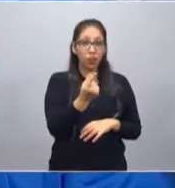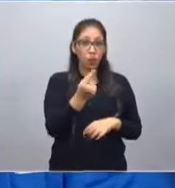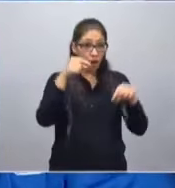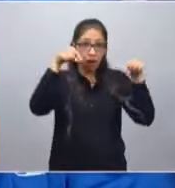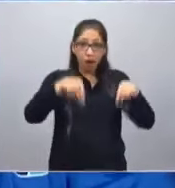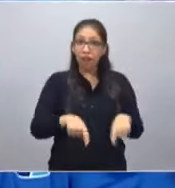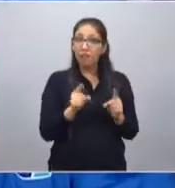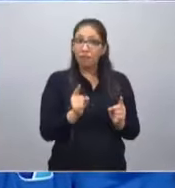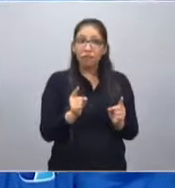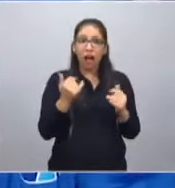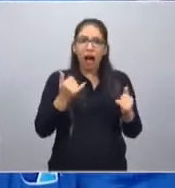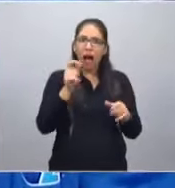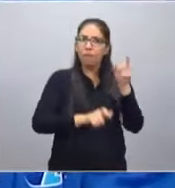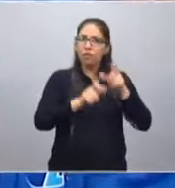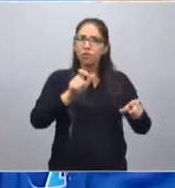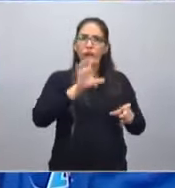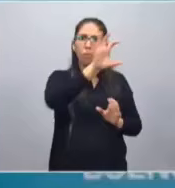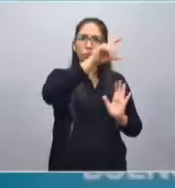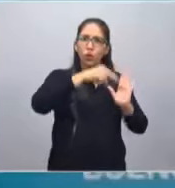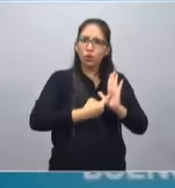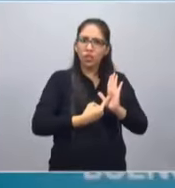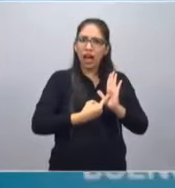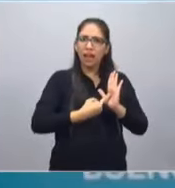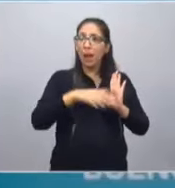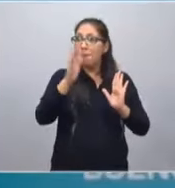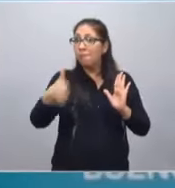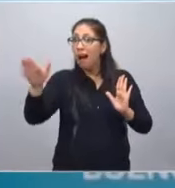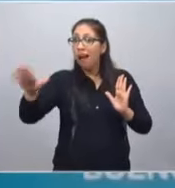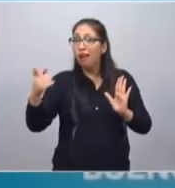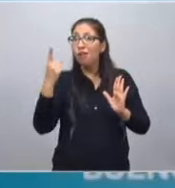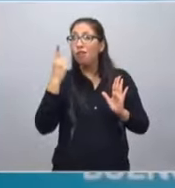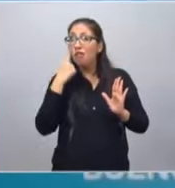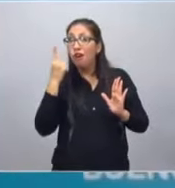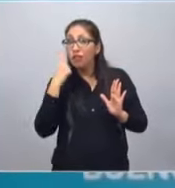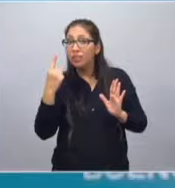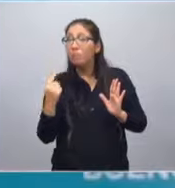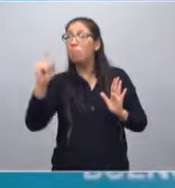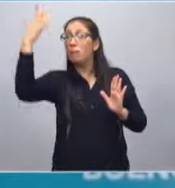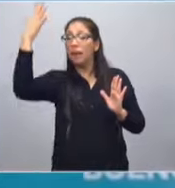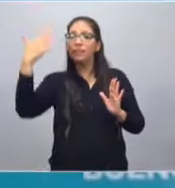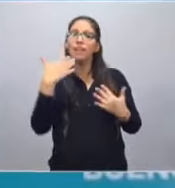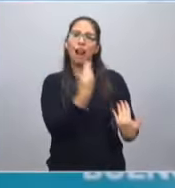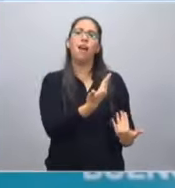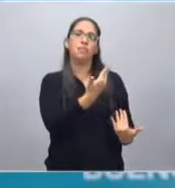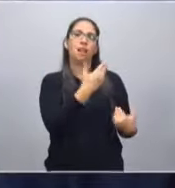chicas hay bonaerenses que conocen el mar gracias a este programa